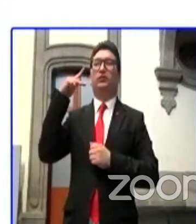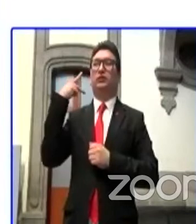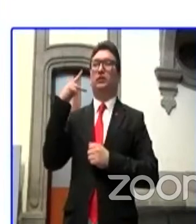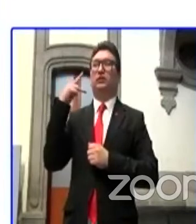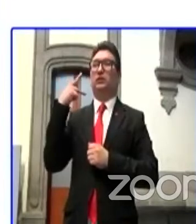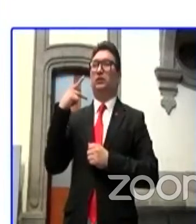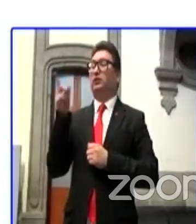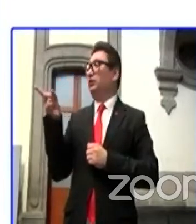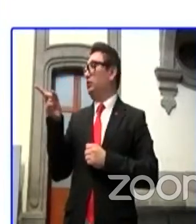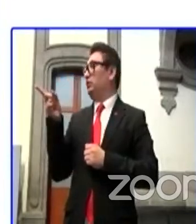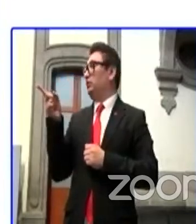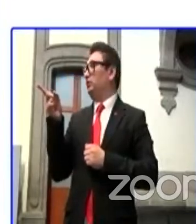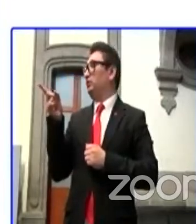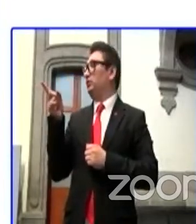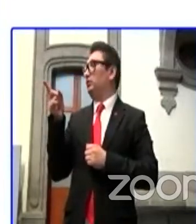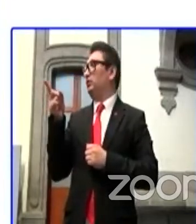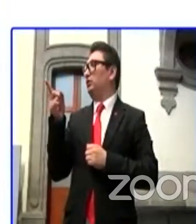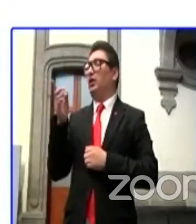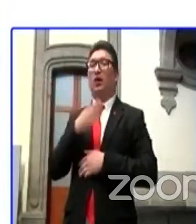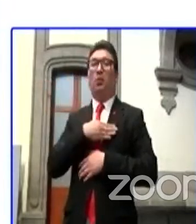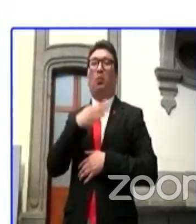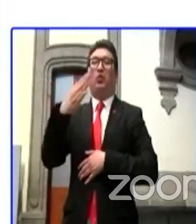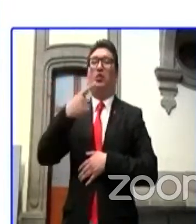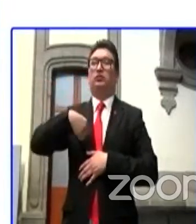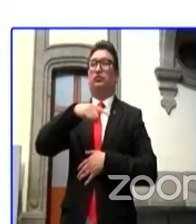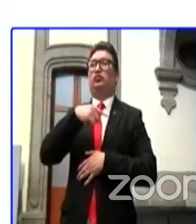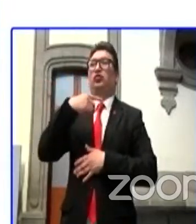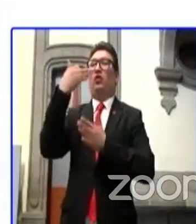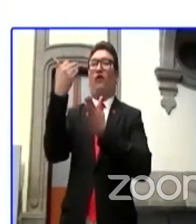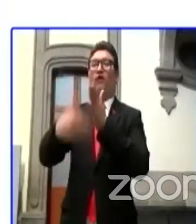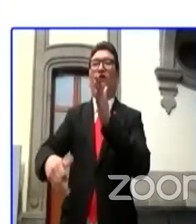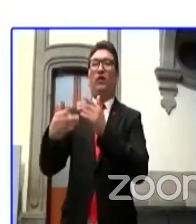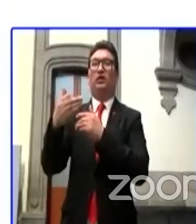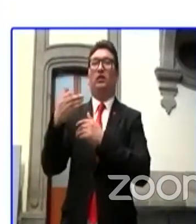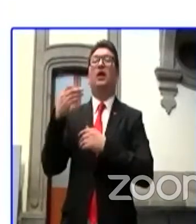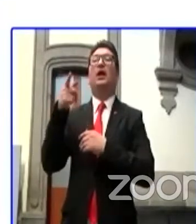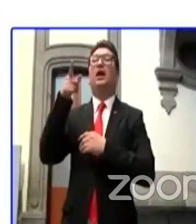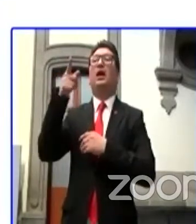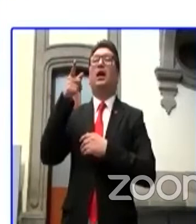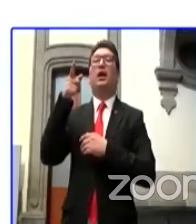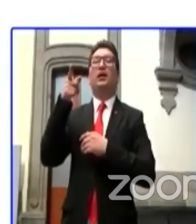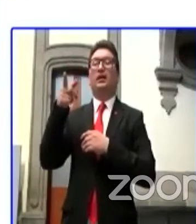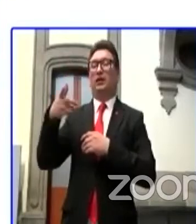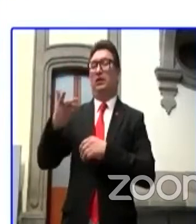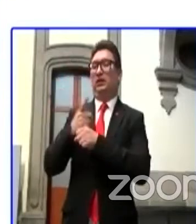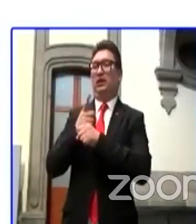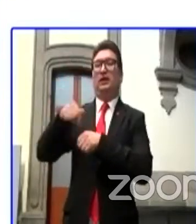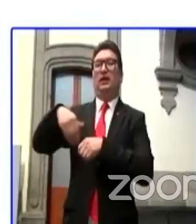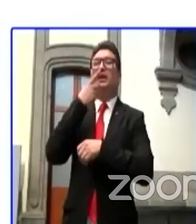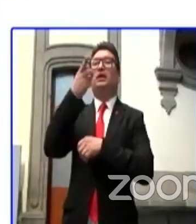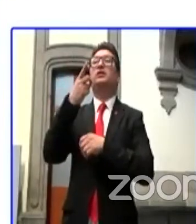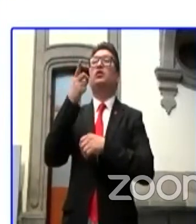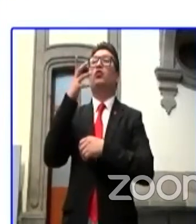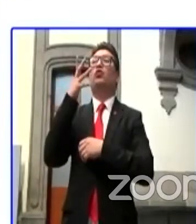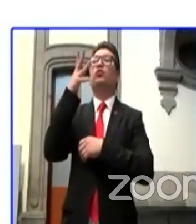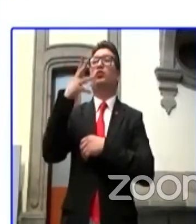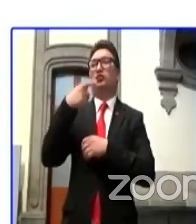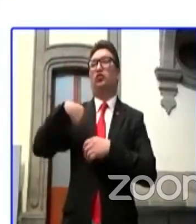Puebla. Okay. Bueno, nuestro reto aquí, como bien lo menciona el licenciado, pues ya tenemos